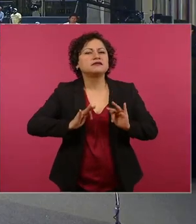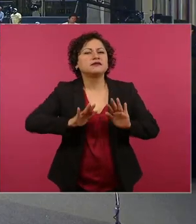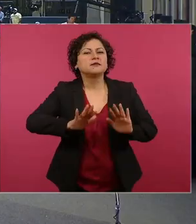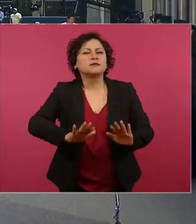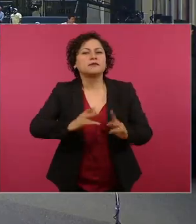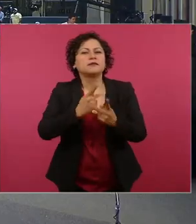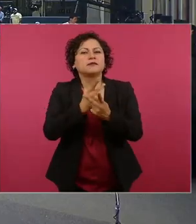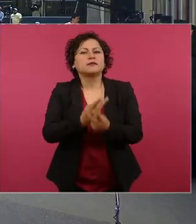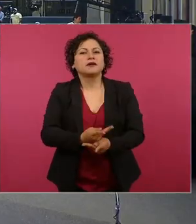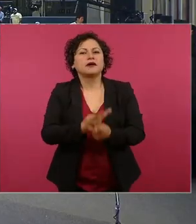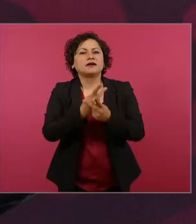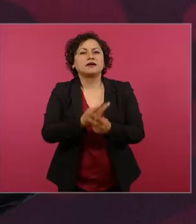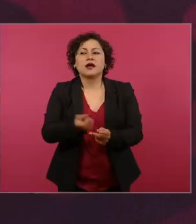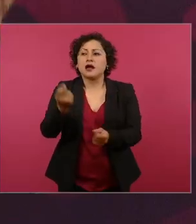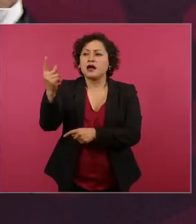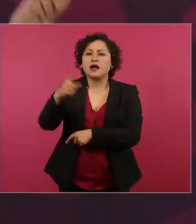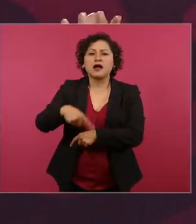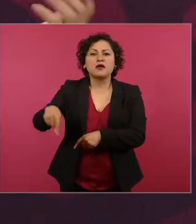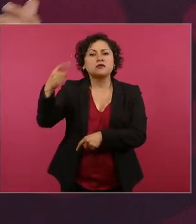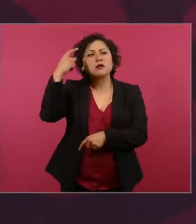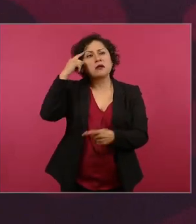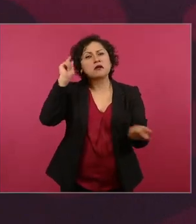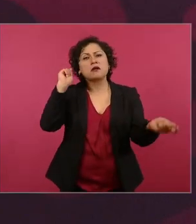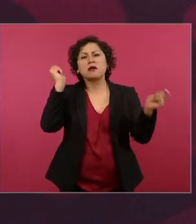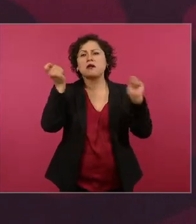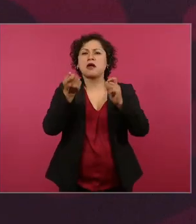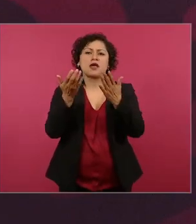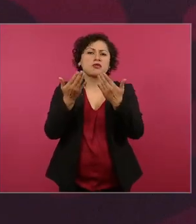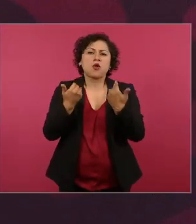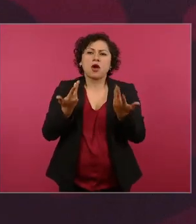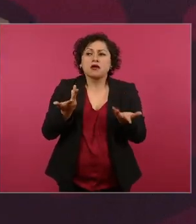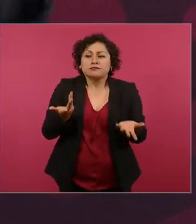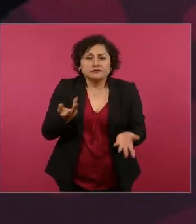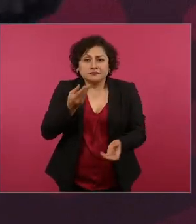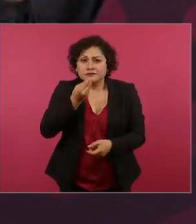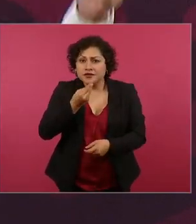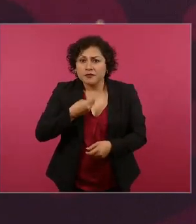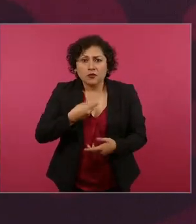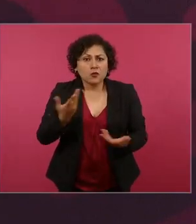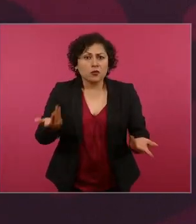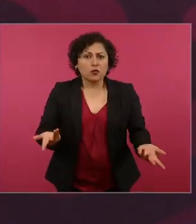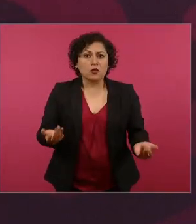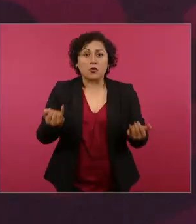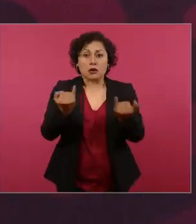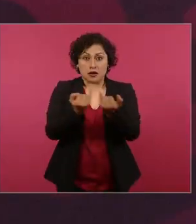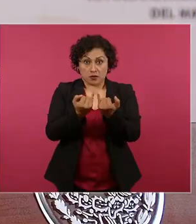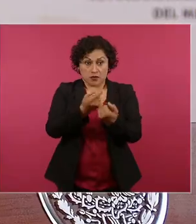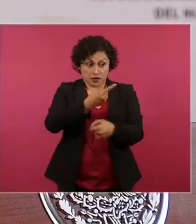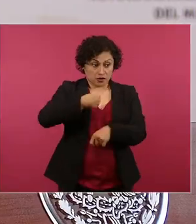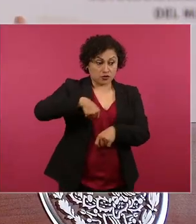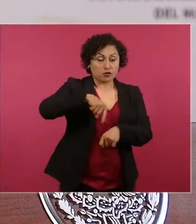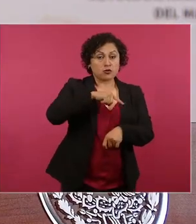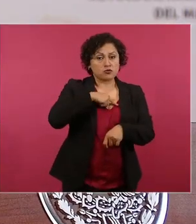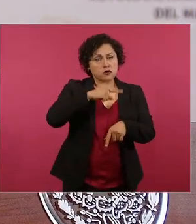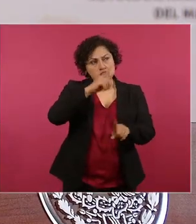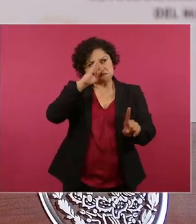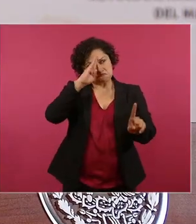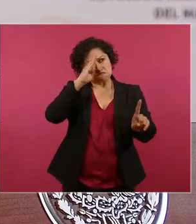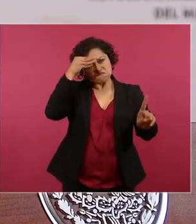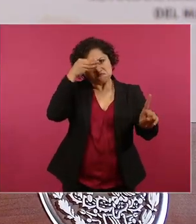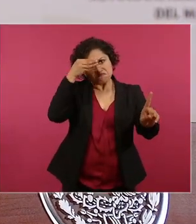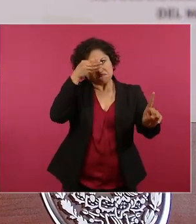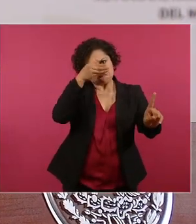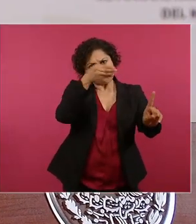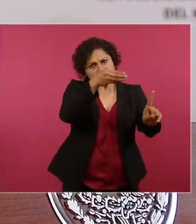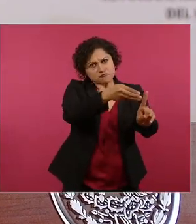No vamos a cambiar a estas alturas, pues también otros. Entonces, lo que hay que buscar es, a ver,